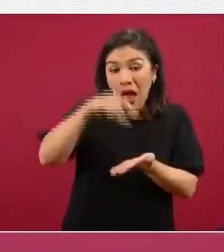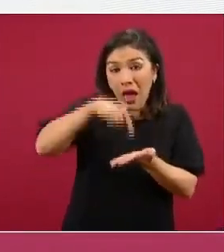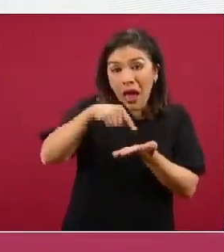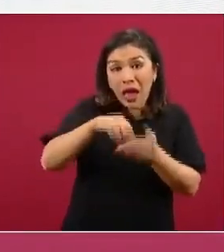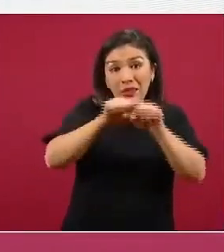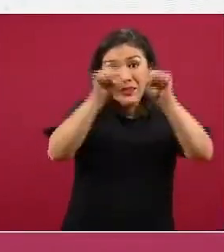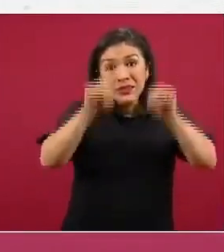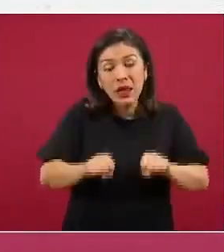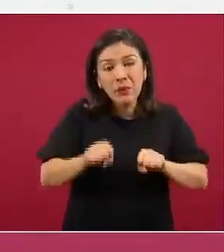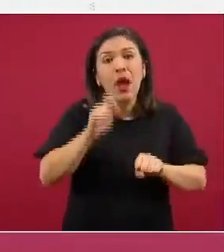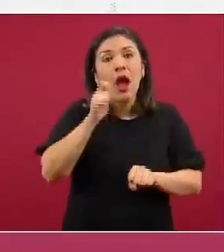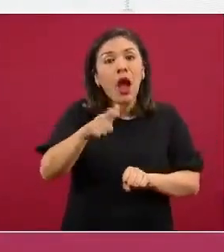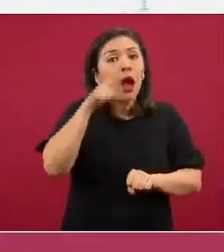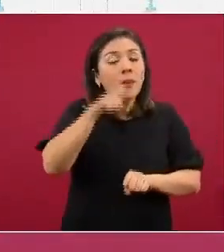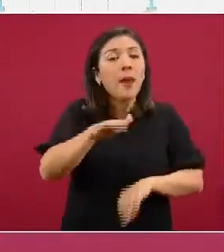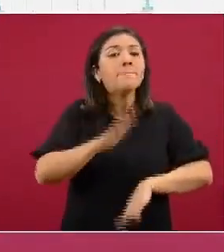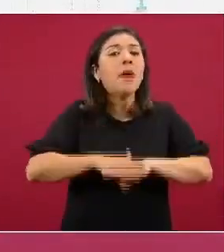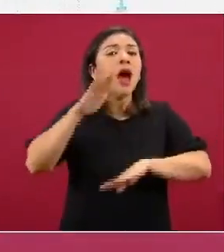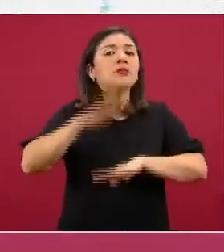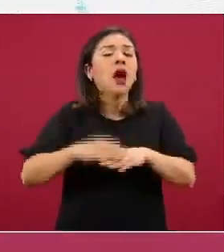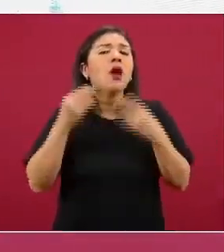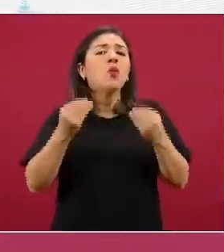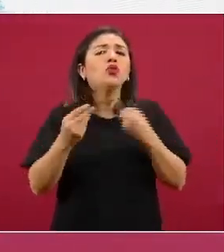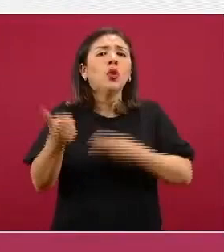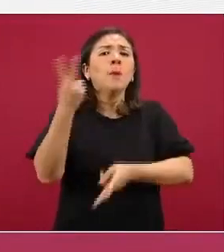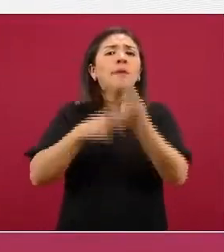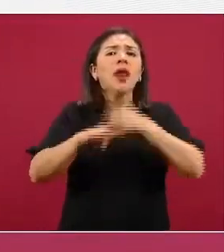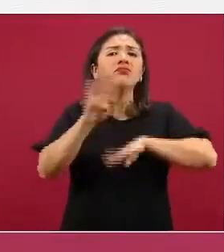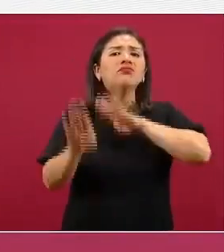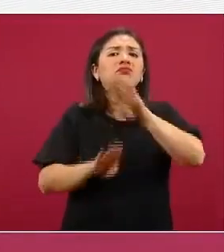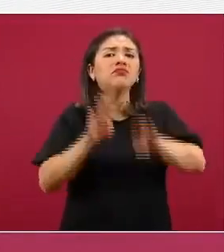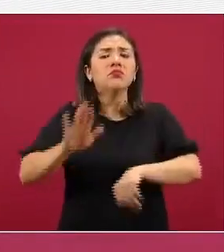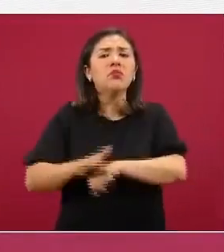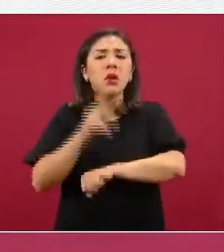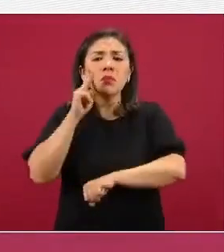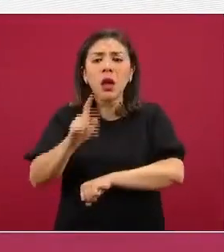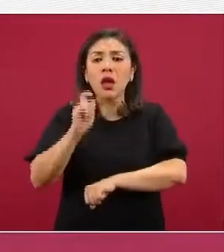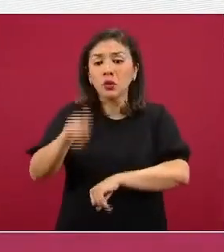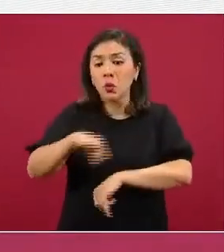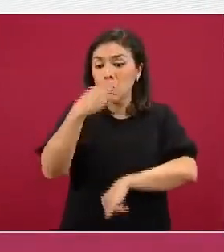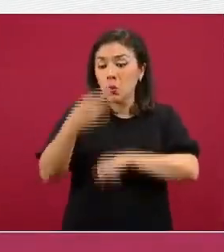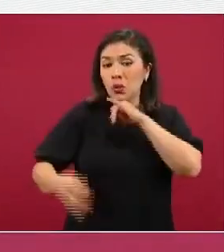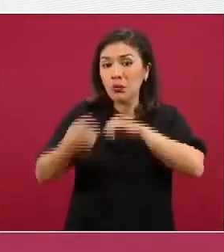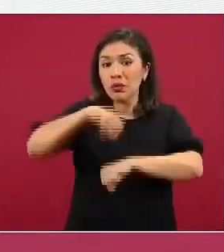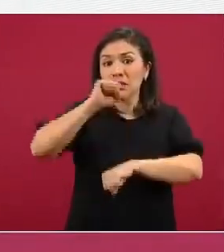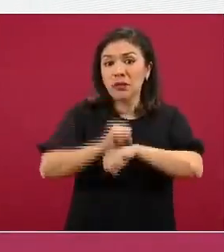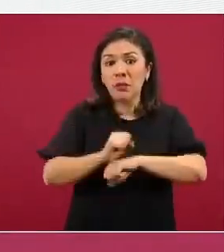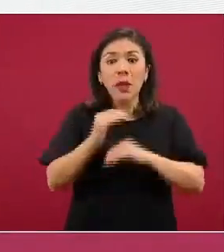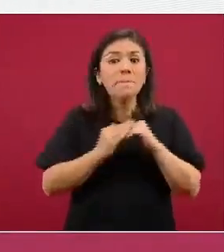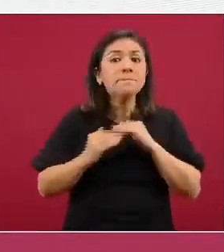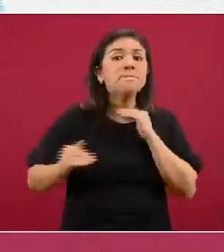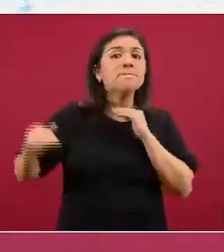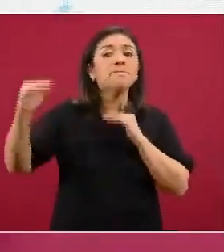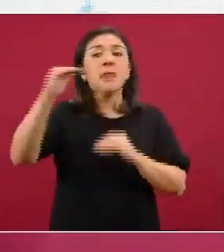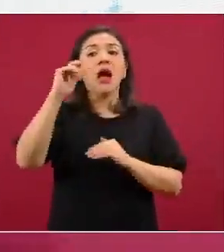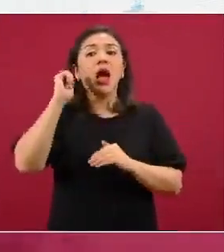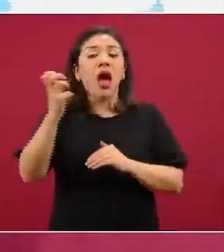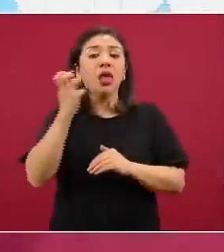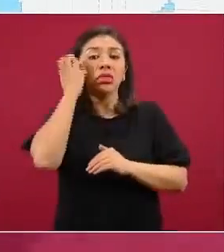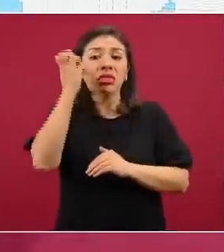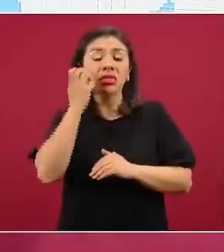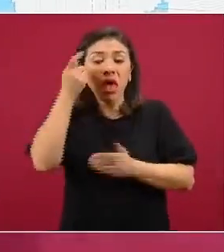más el total del exceso de mortalidad, viendo que ya en la última semana es la gran mayoría del